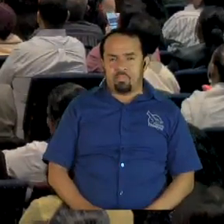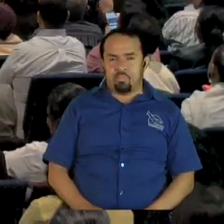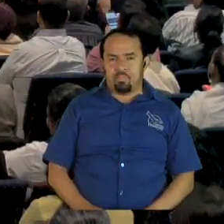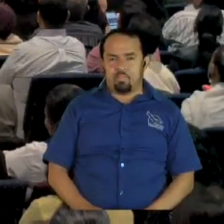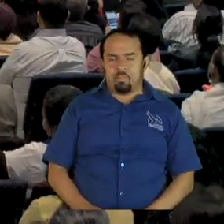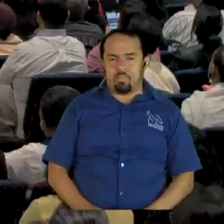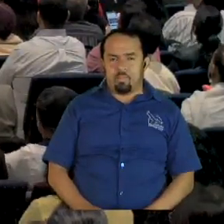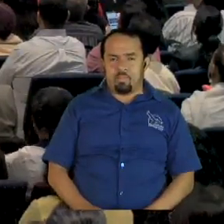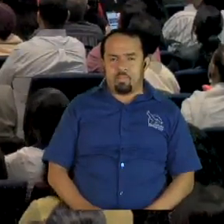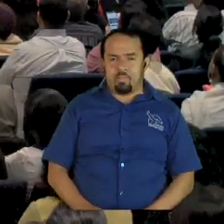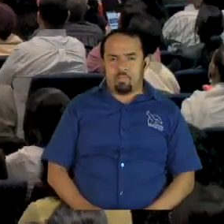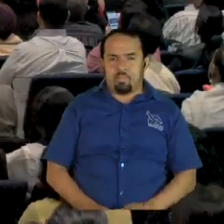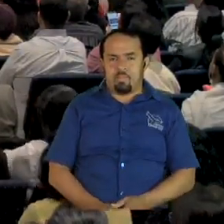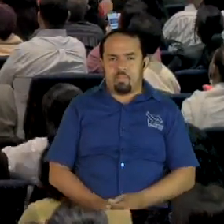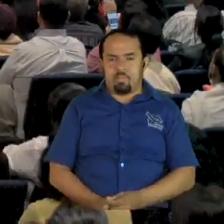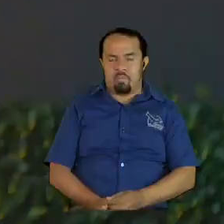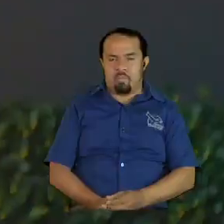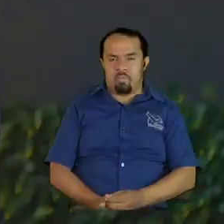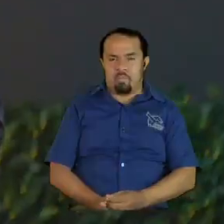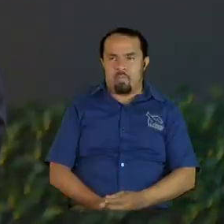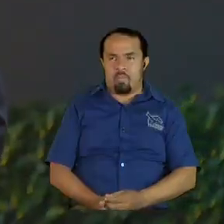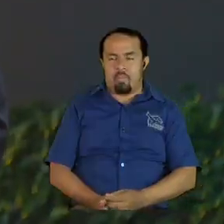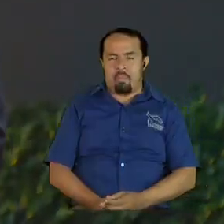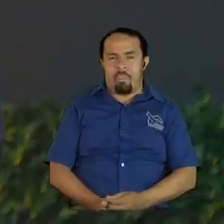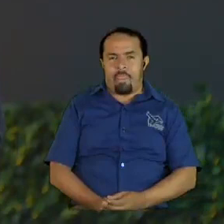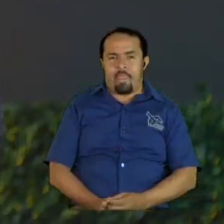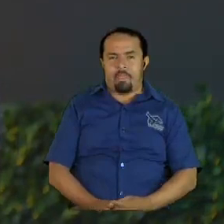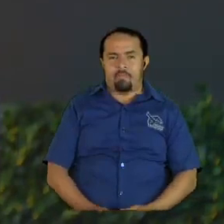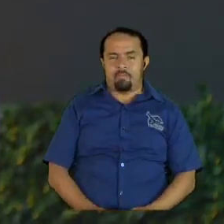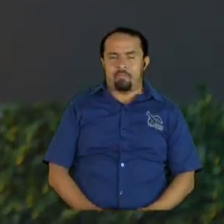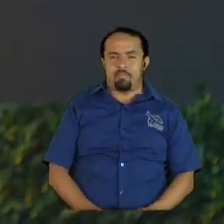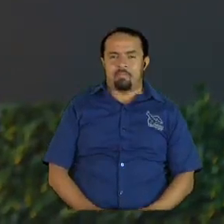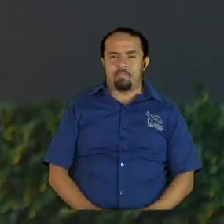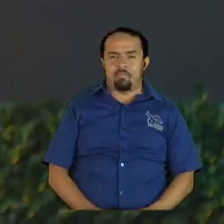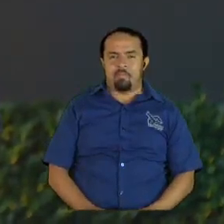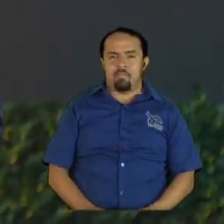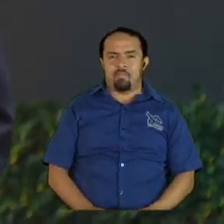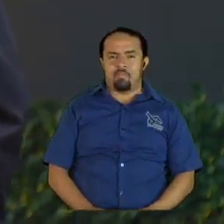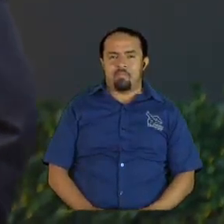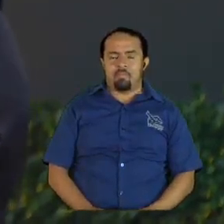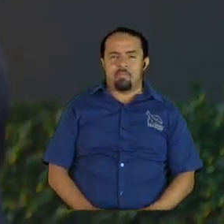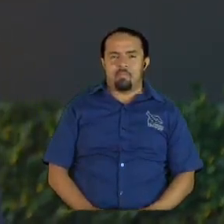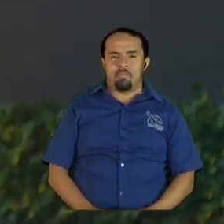No le va a hacer nada, pero va a tener un tufo que ninguno se va a acercar para contaminarlo.